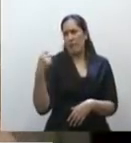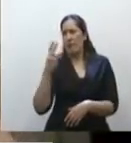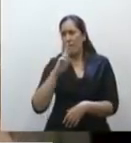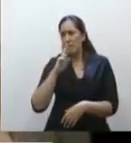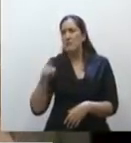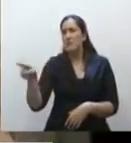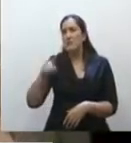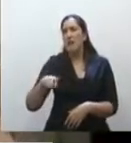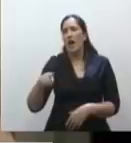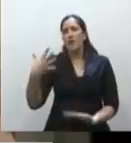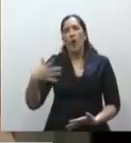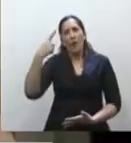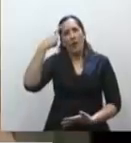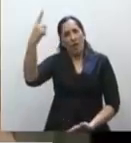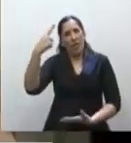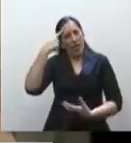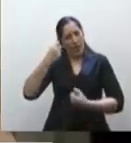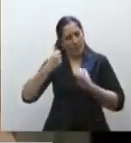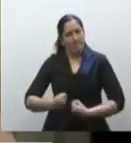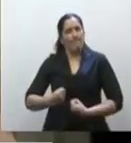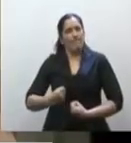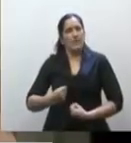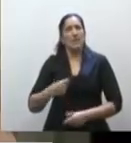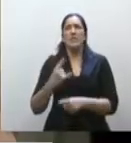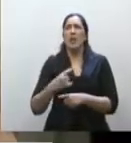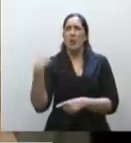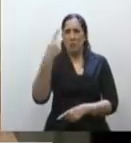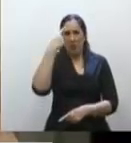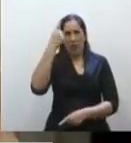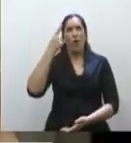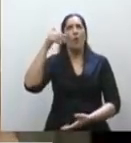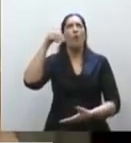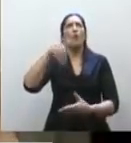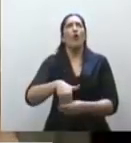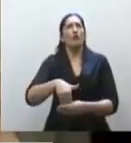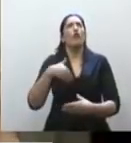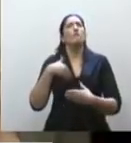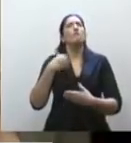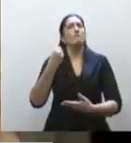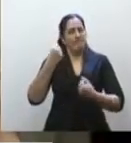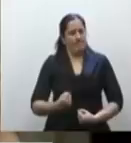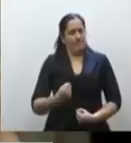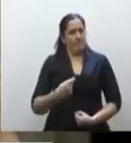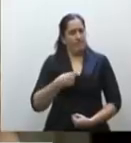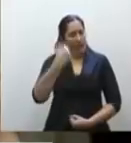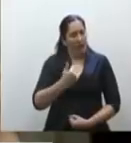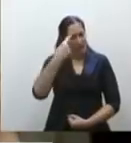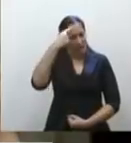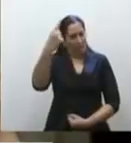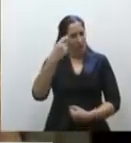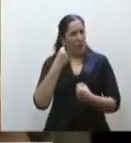las convicciones. Siempre se vota con convicciones. Siempre se vota con convicciones.